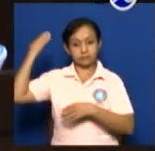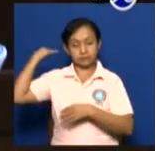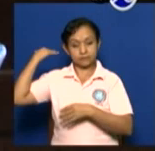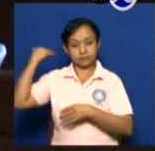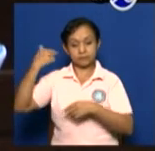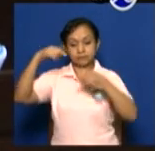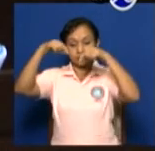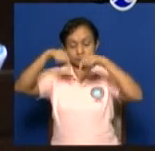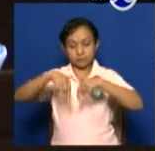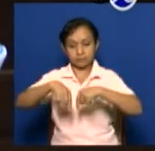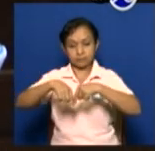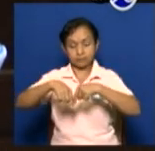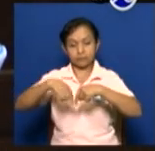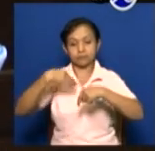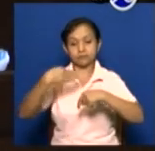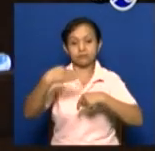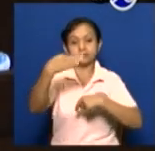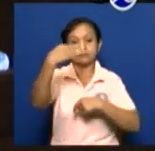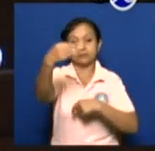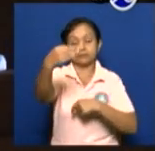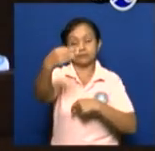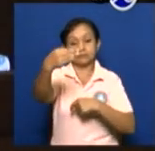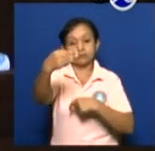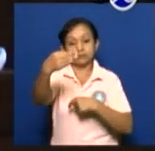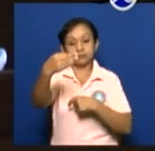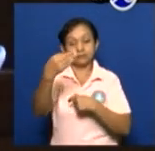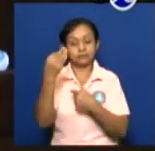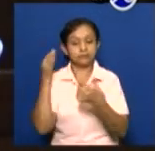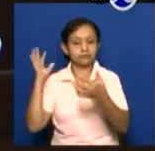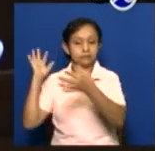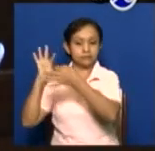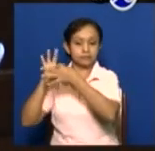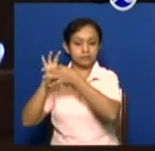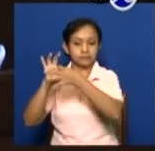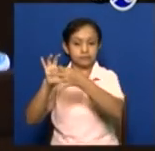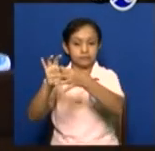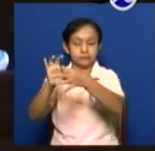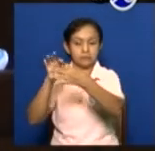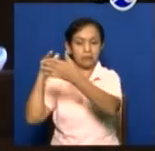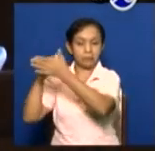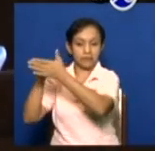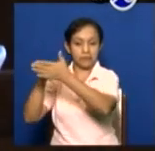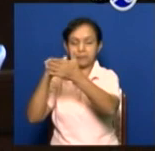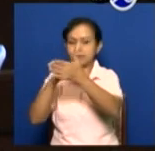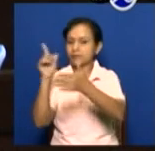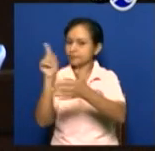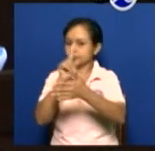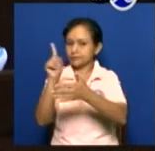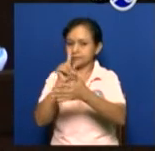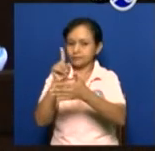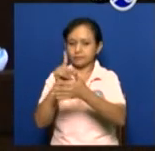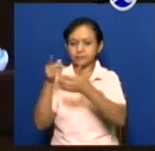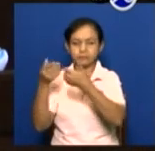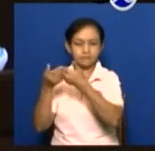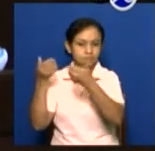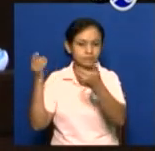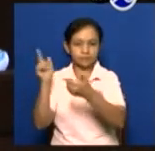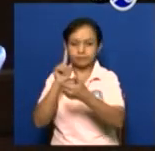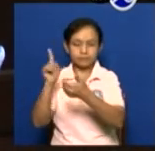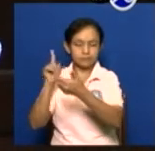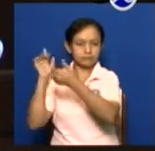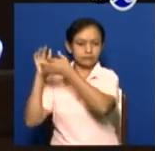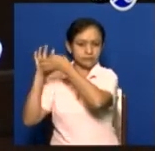el presente y el futuro, los lazos no son estáticos ni inertes. Los